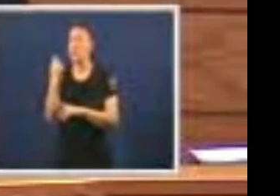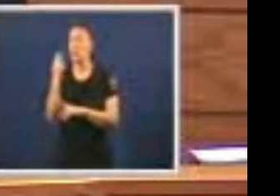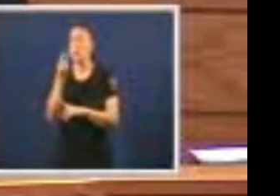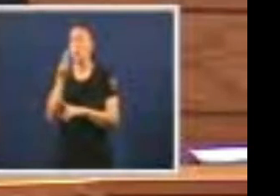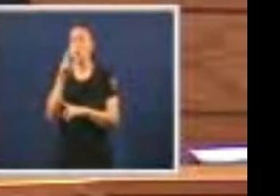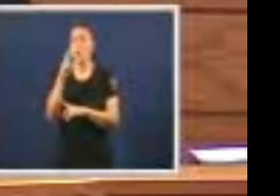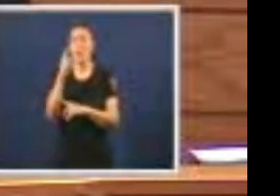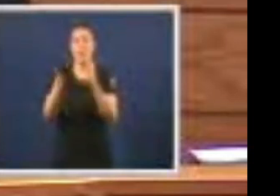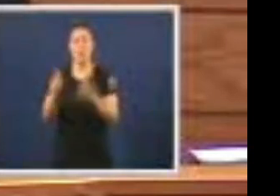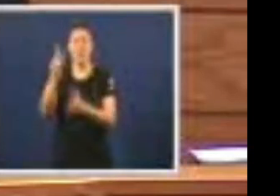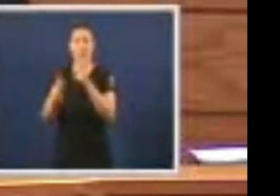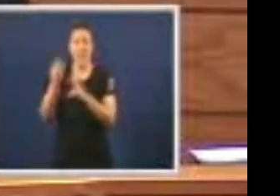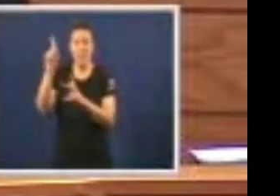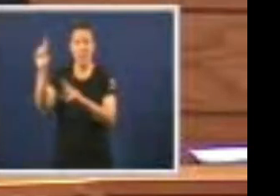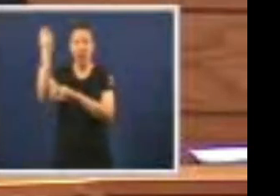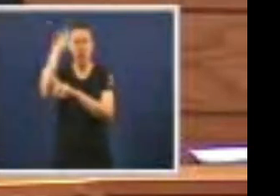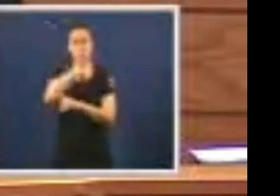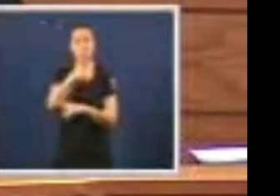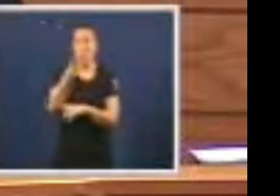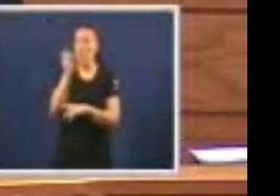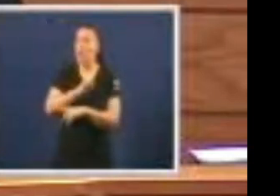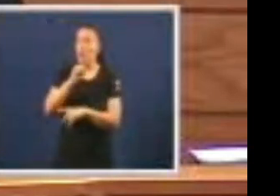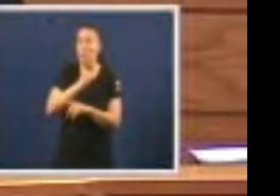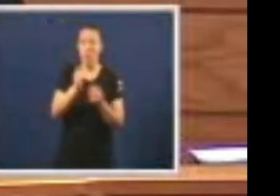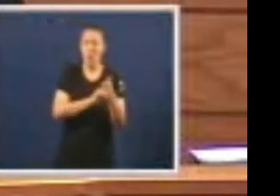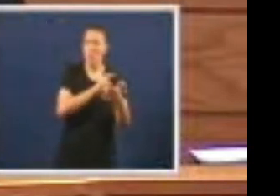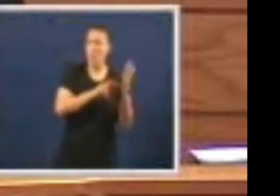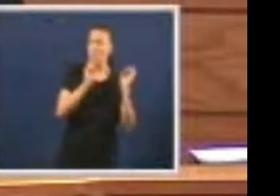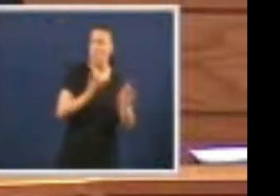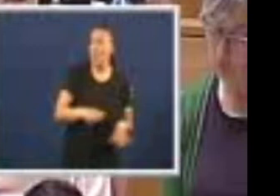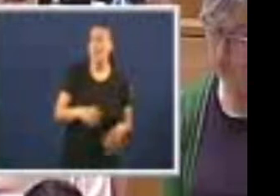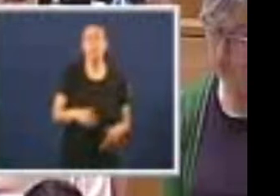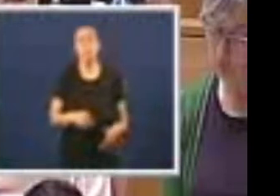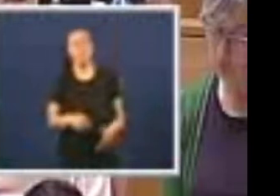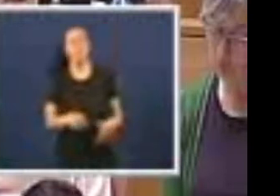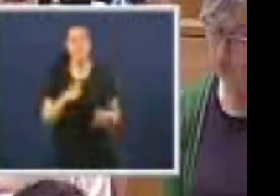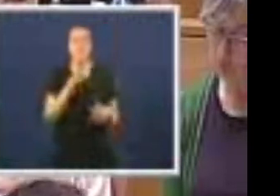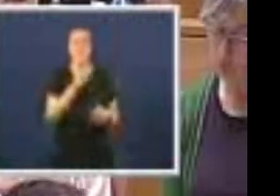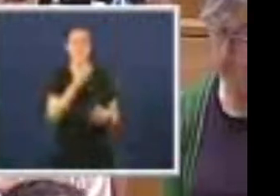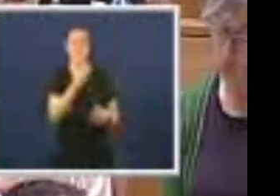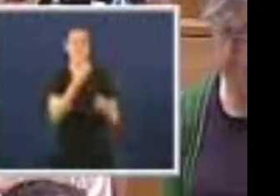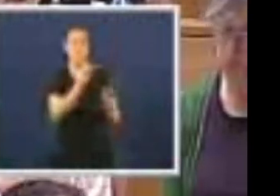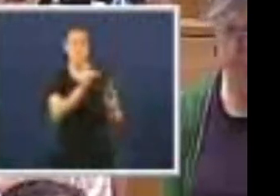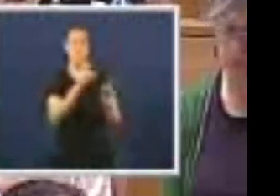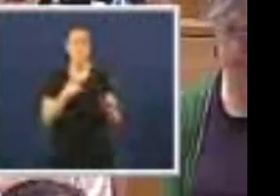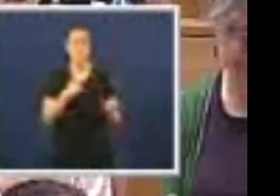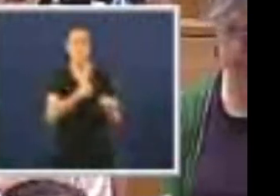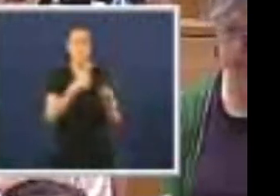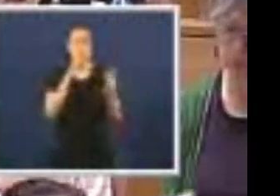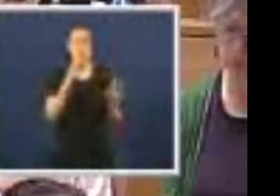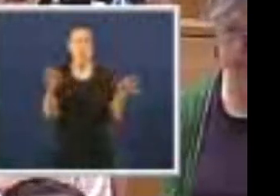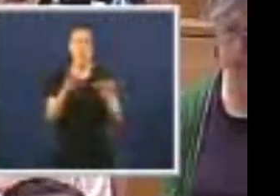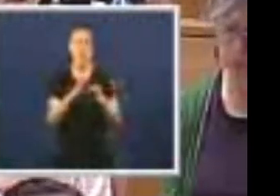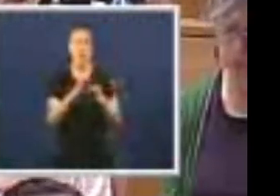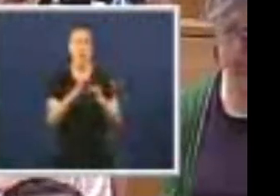para Euskadi é fantástico para Galiza. Esa é a lectura que fixo vostede do seu papelón en relación